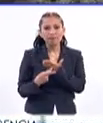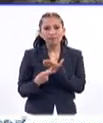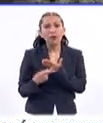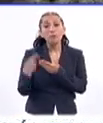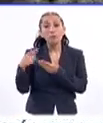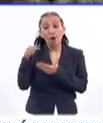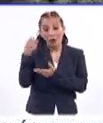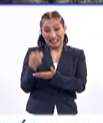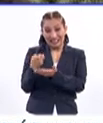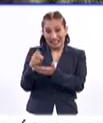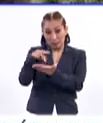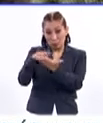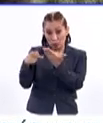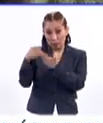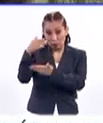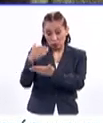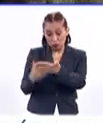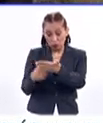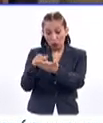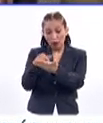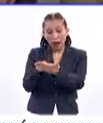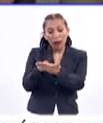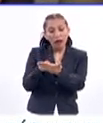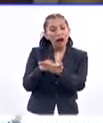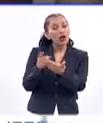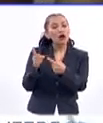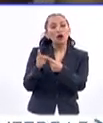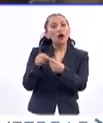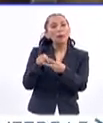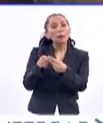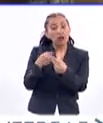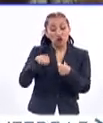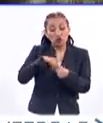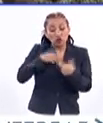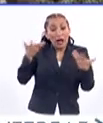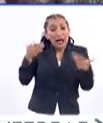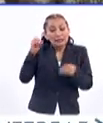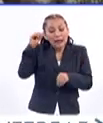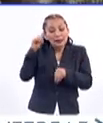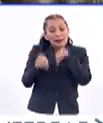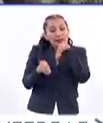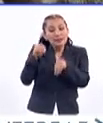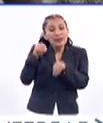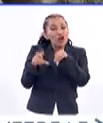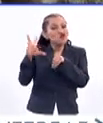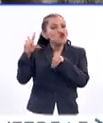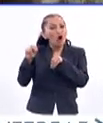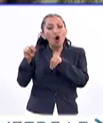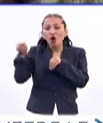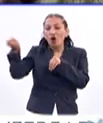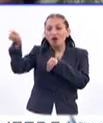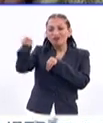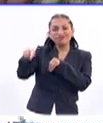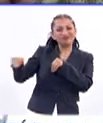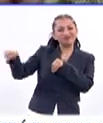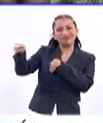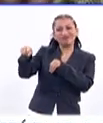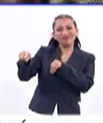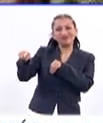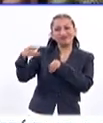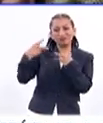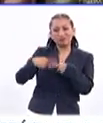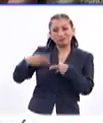pero que el proyecto saliera de nosotros, más no